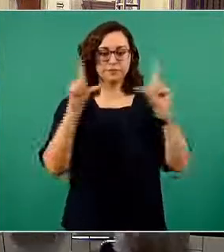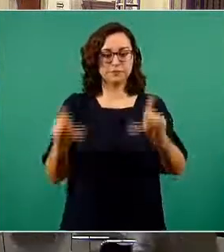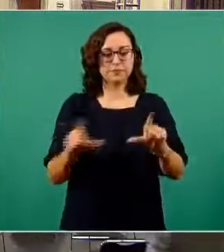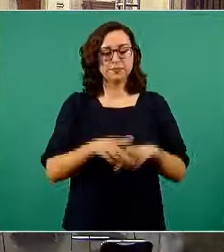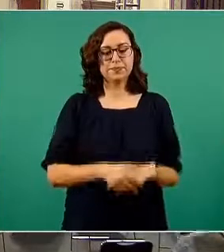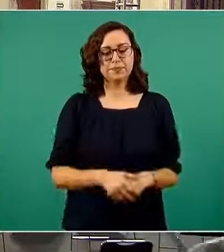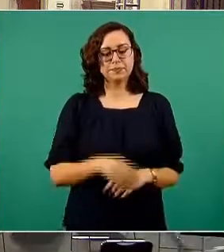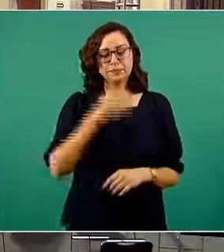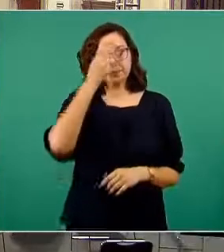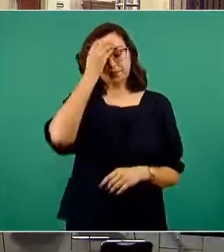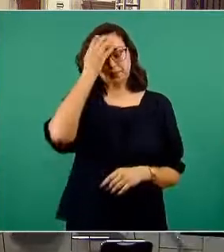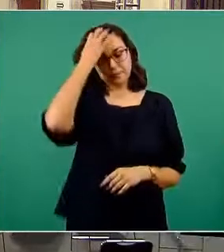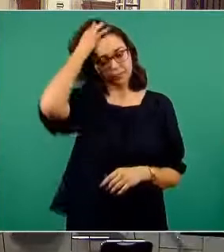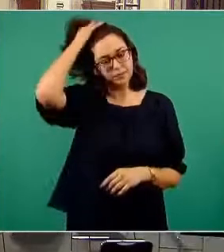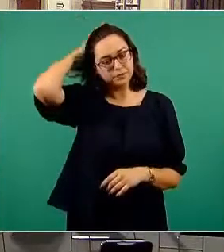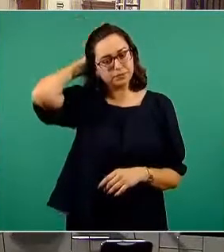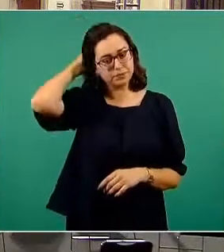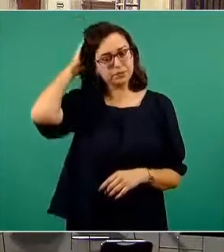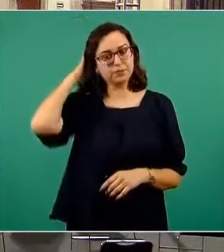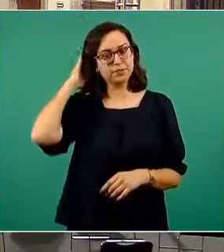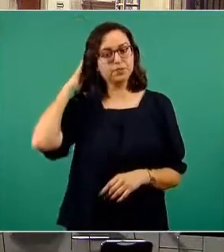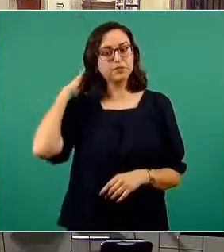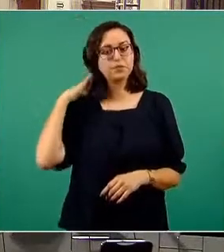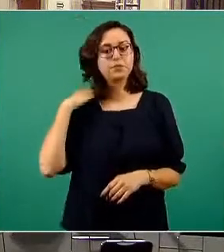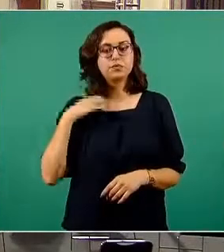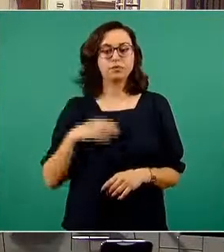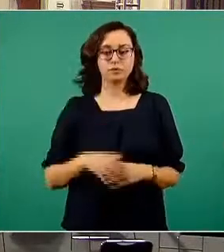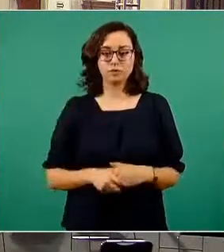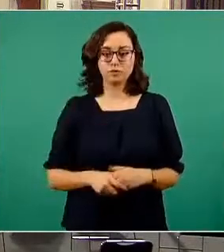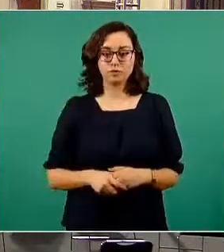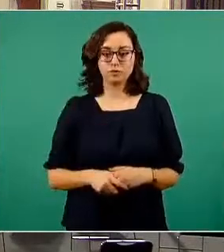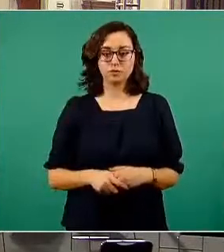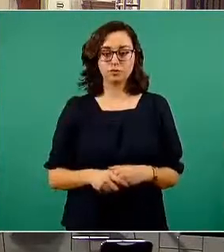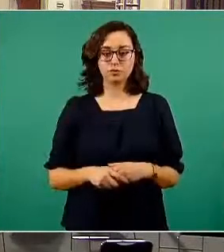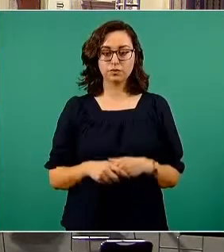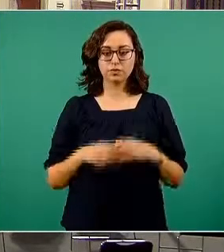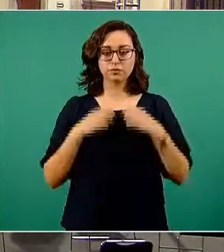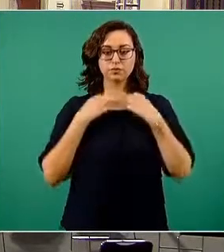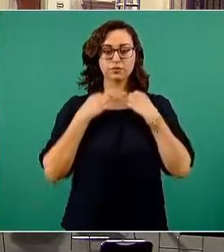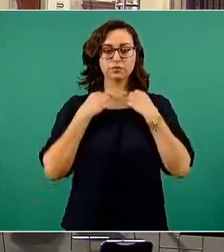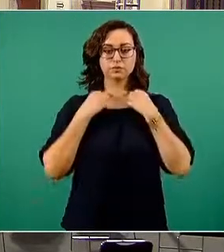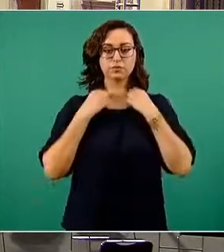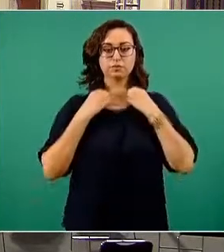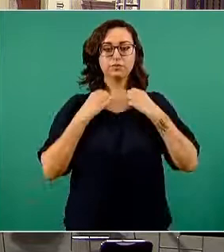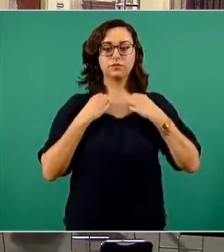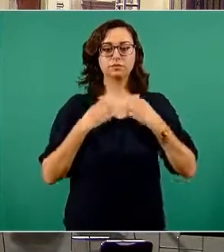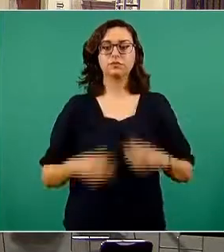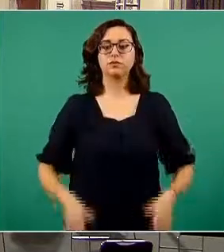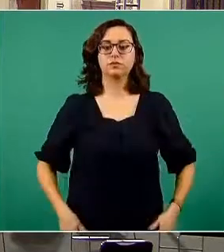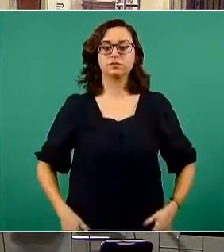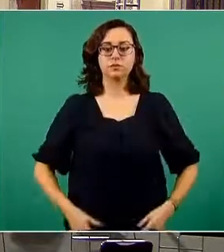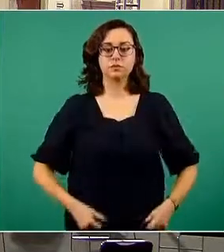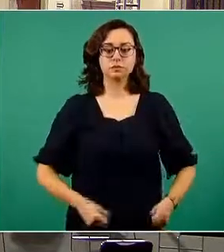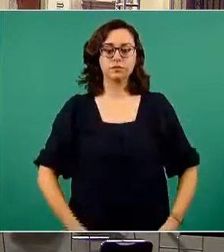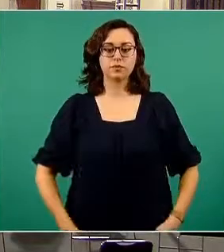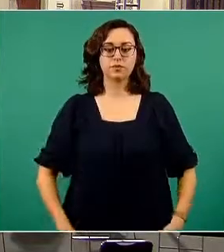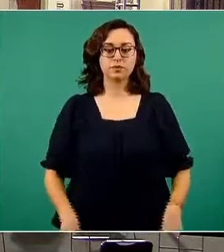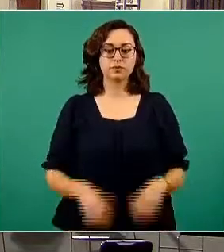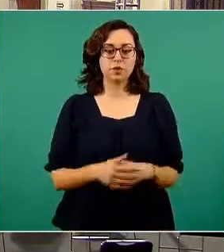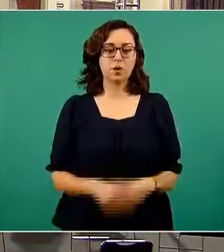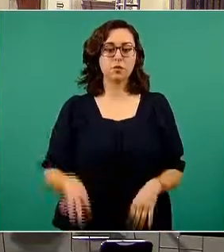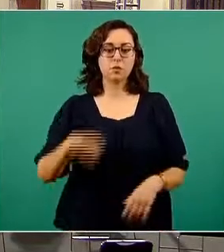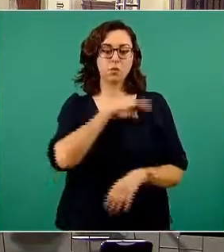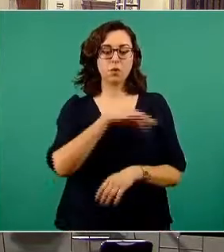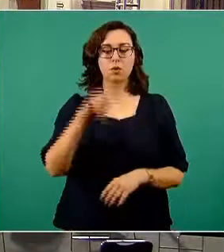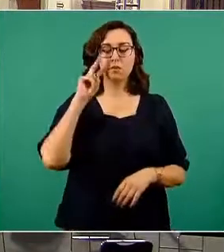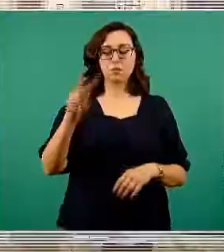diapositiva con la primera parte, donde tenemos la actualización de nuestra curva epidémica, la que es del color azul y